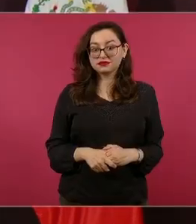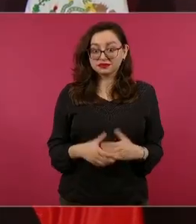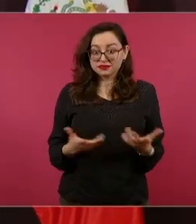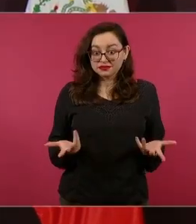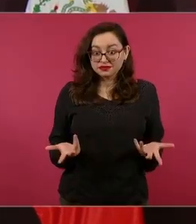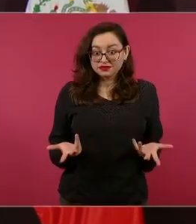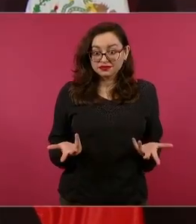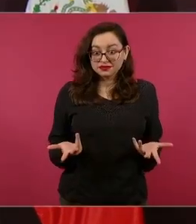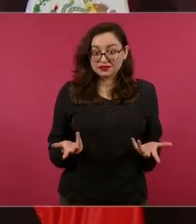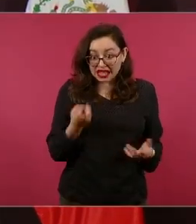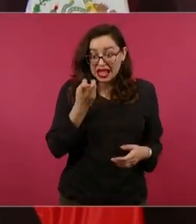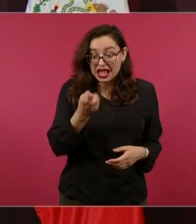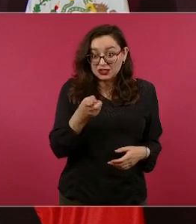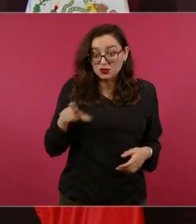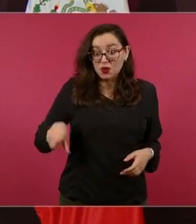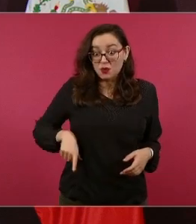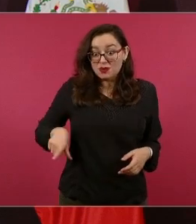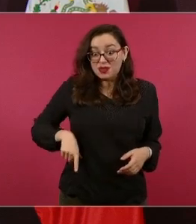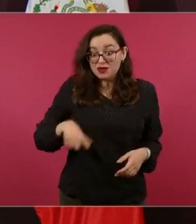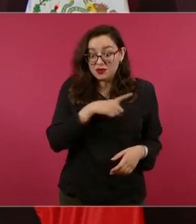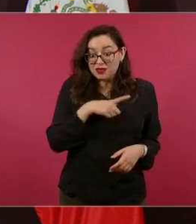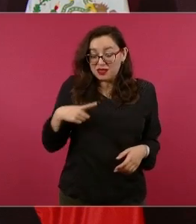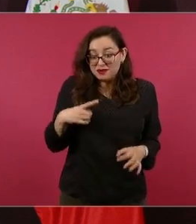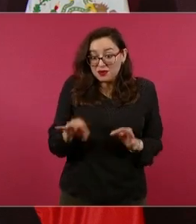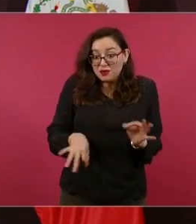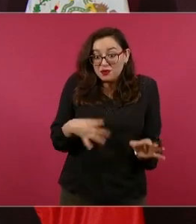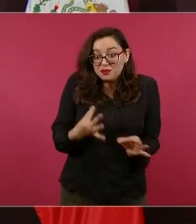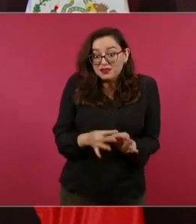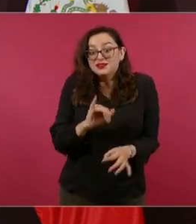¿Eso no es lo que queremos?